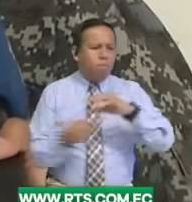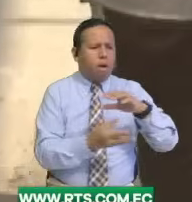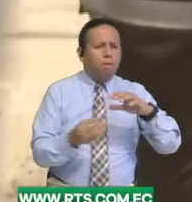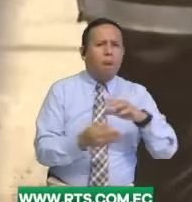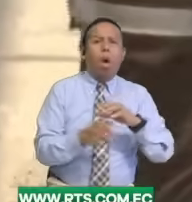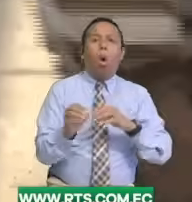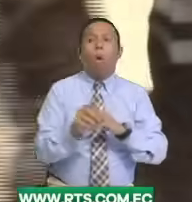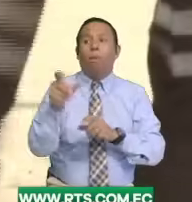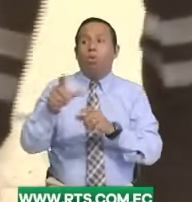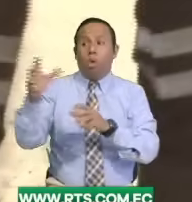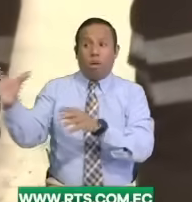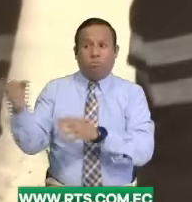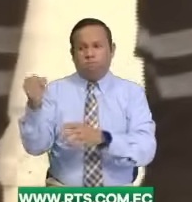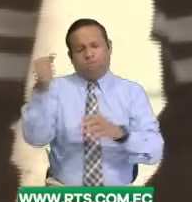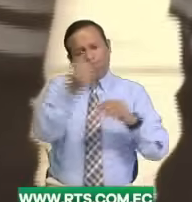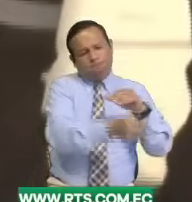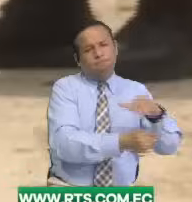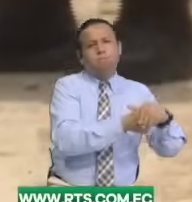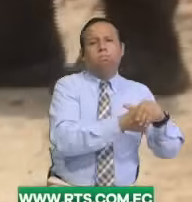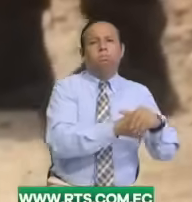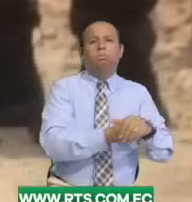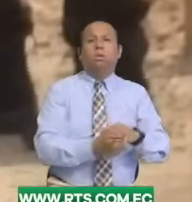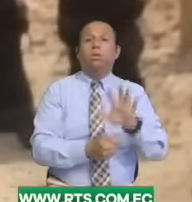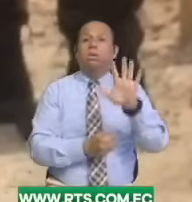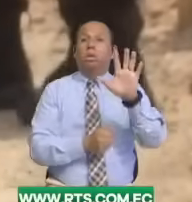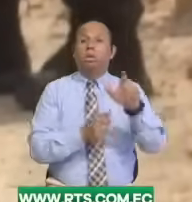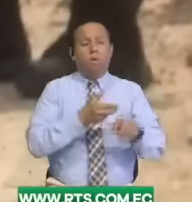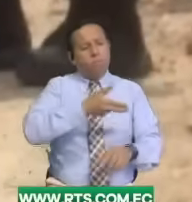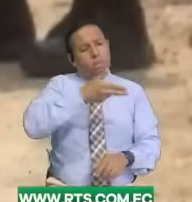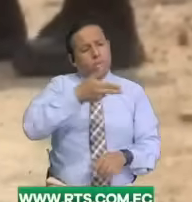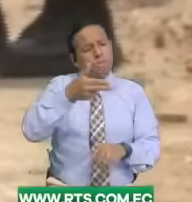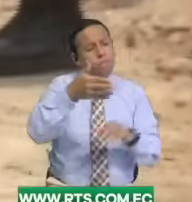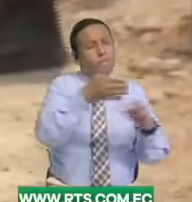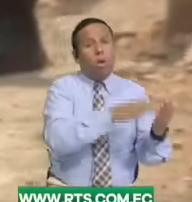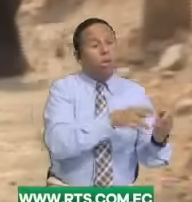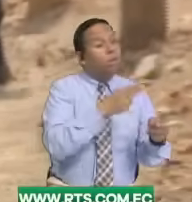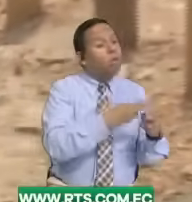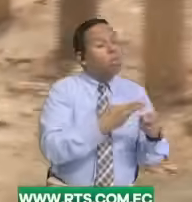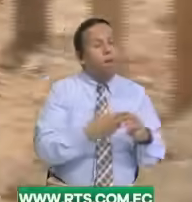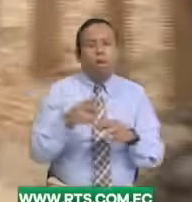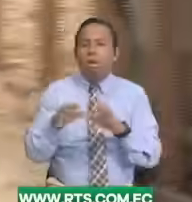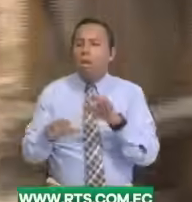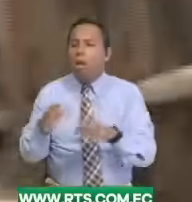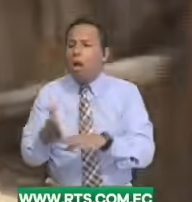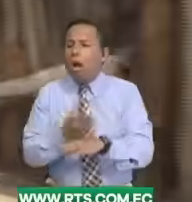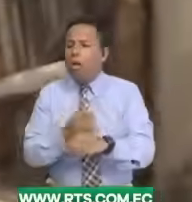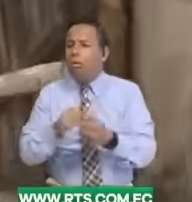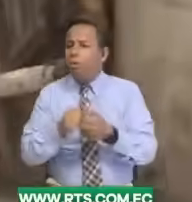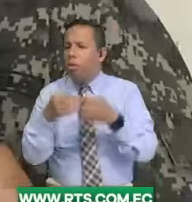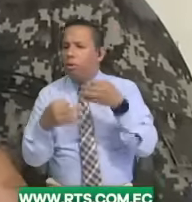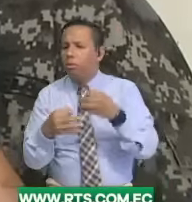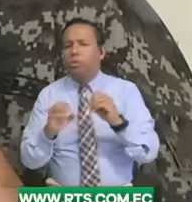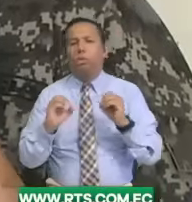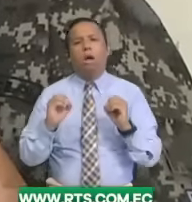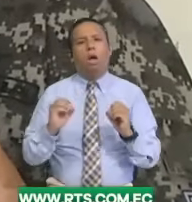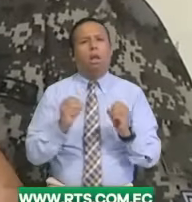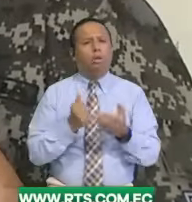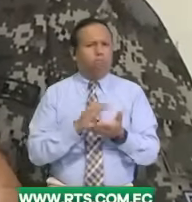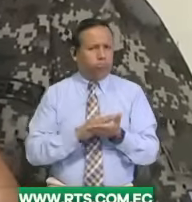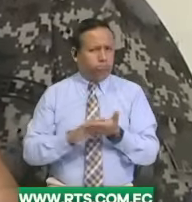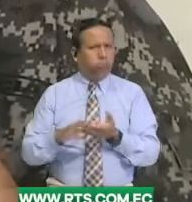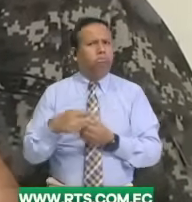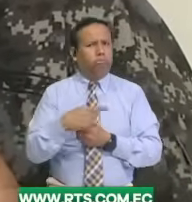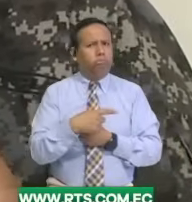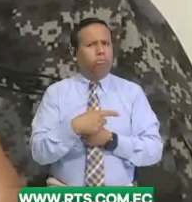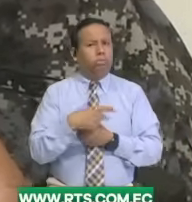secuestradas. Las 5 personas asesinadas no registran antecedentes penales. Como le reitero, no por el hecho de que no